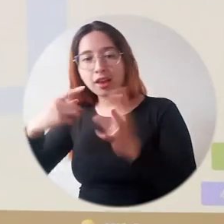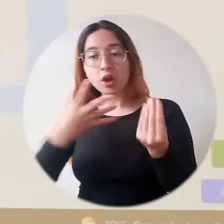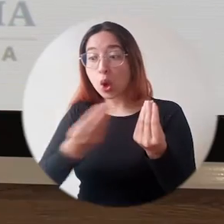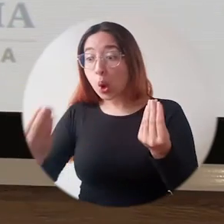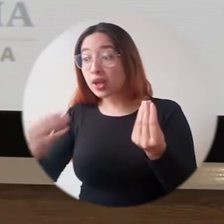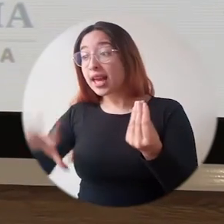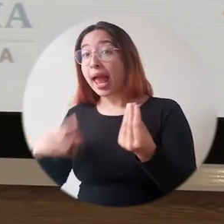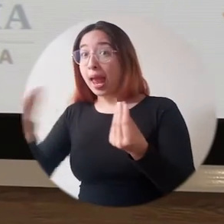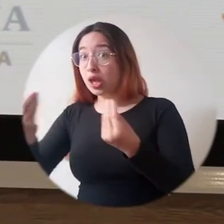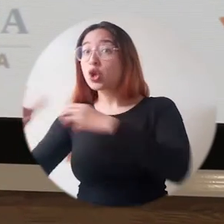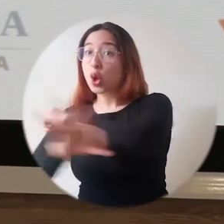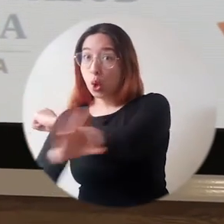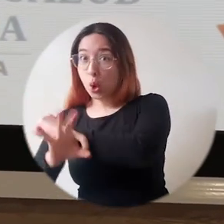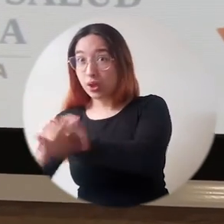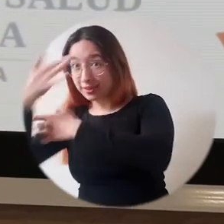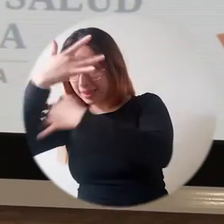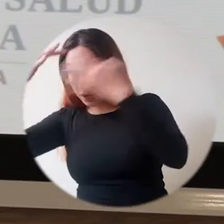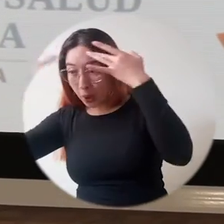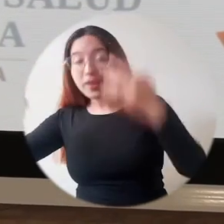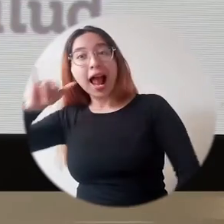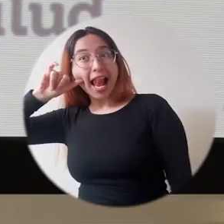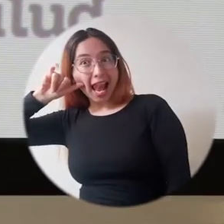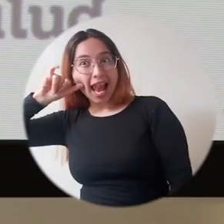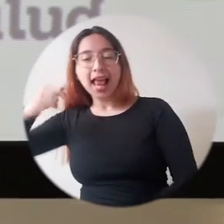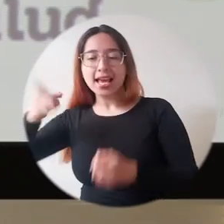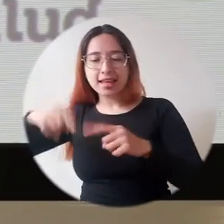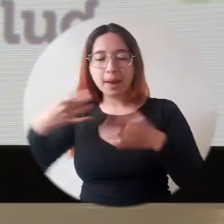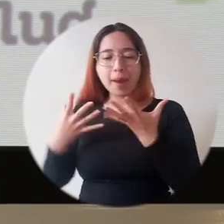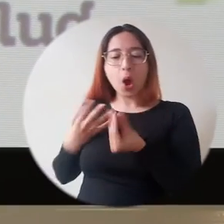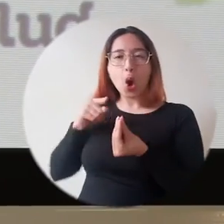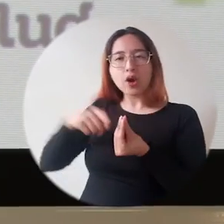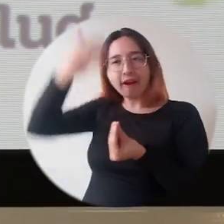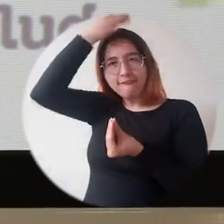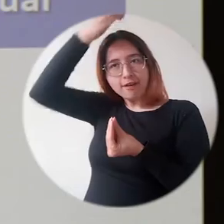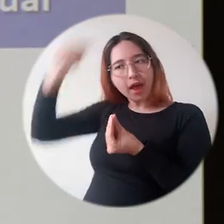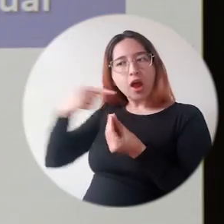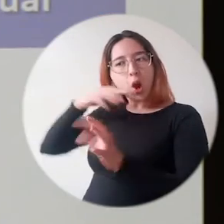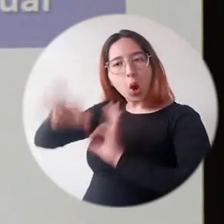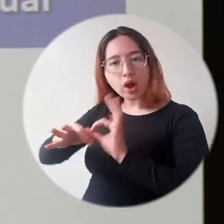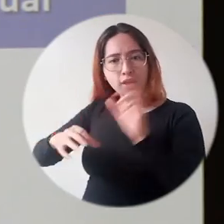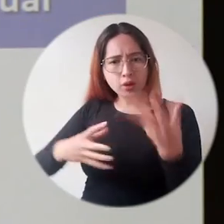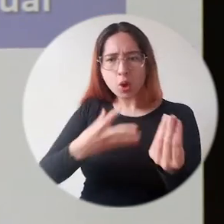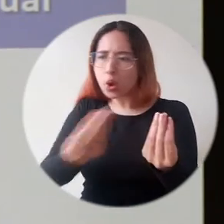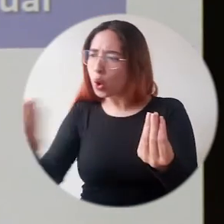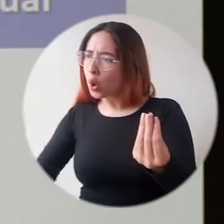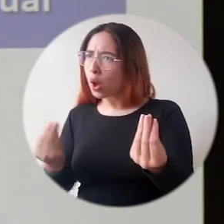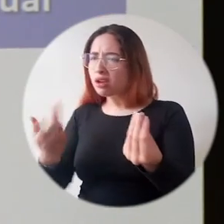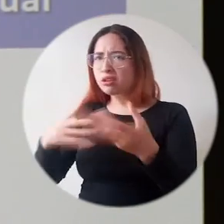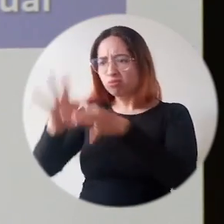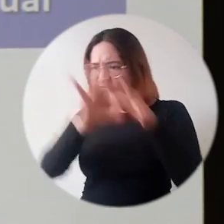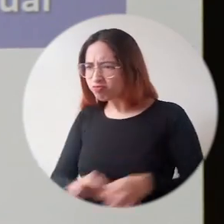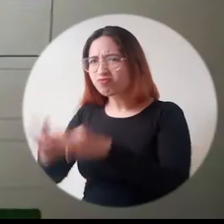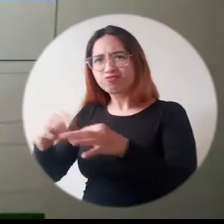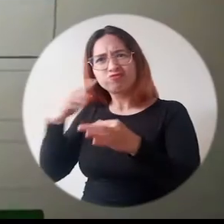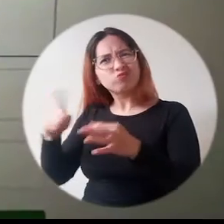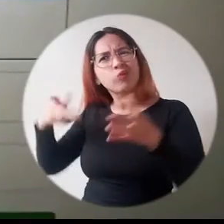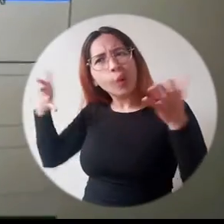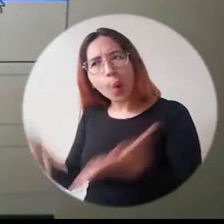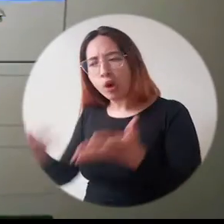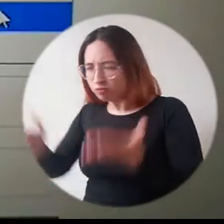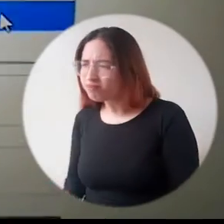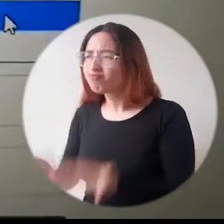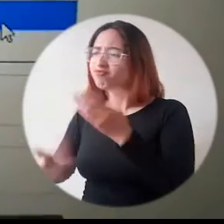evaluación psicología de la salud y psiquiatría y ciencias del cuidado en enfermería para el fortalecimiento de cuatro programas de